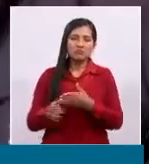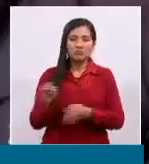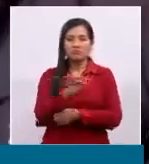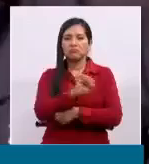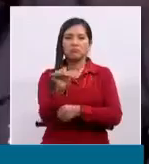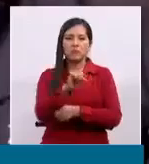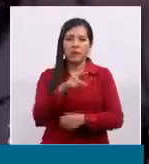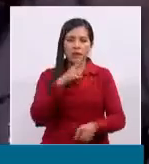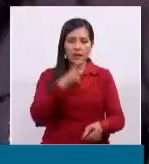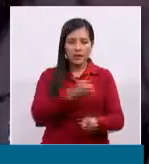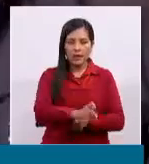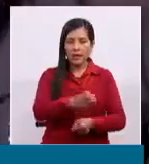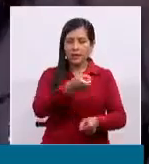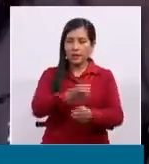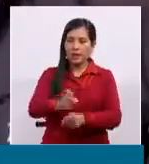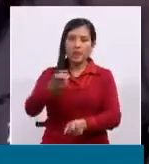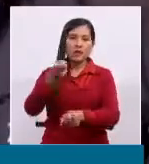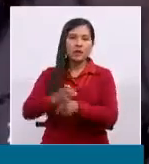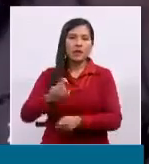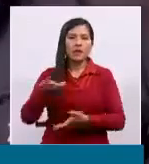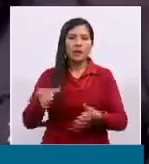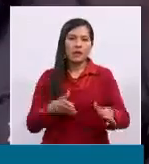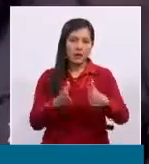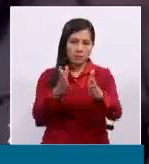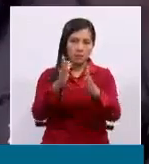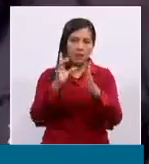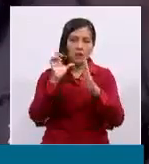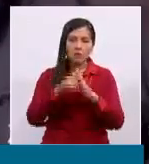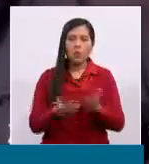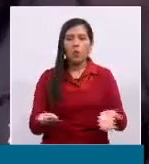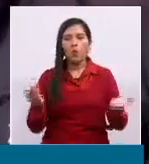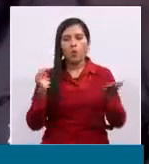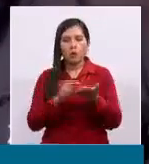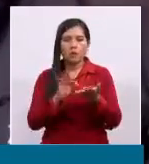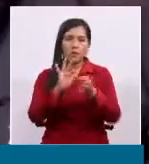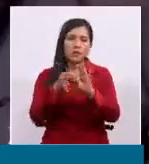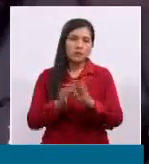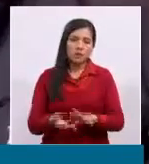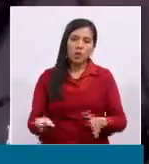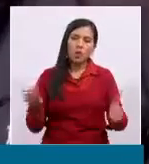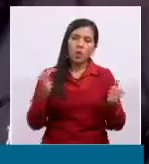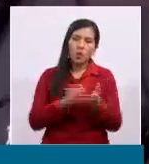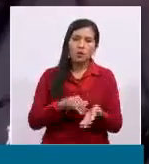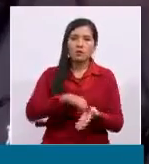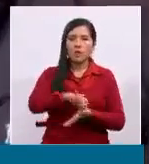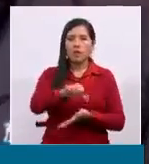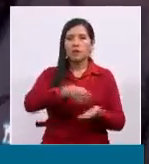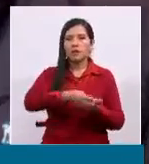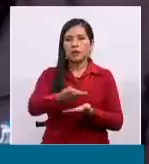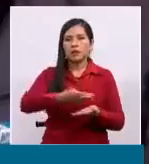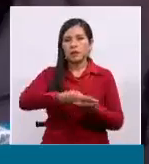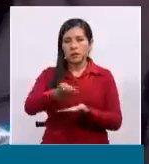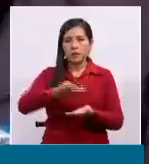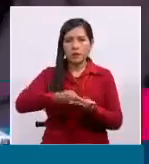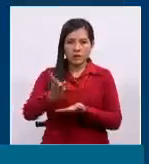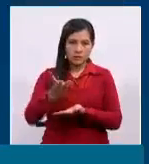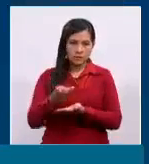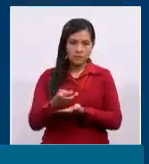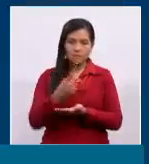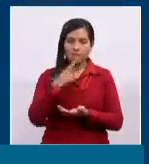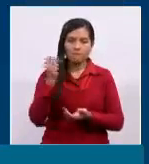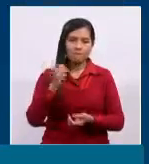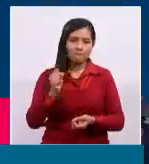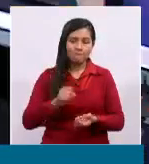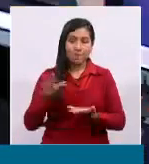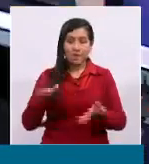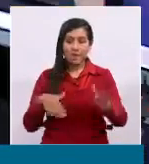sentido, dañan las carreteras y hace falta un mayor mantenimiento para ello. Sí, indudablemente el mantener